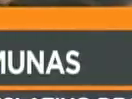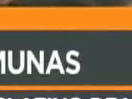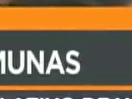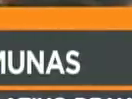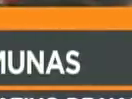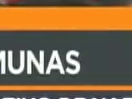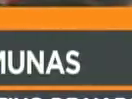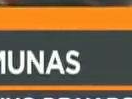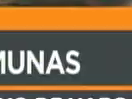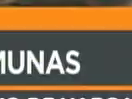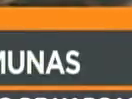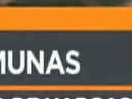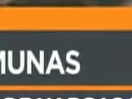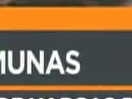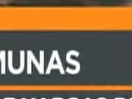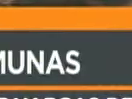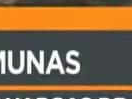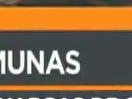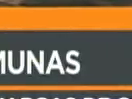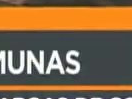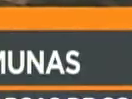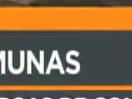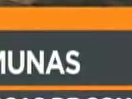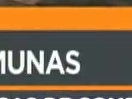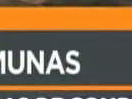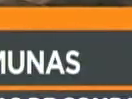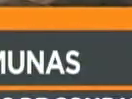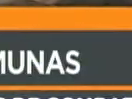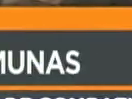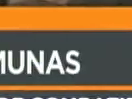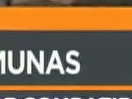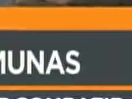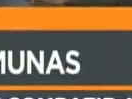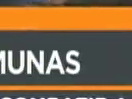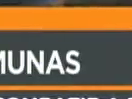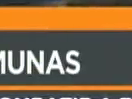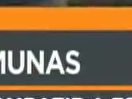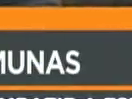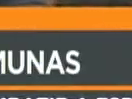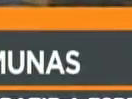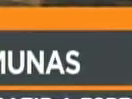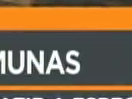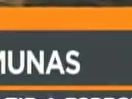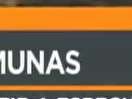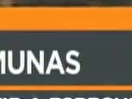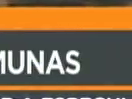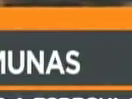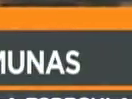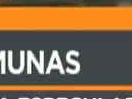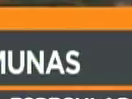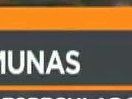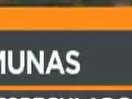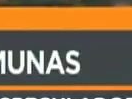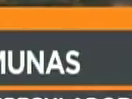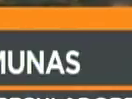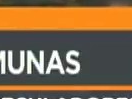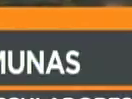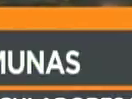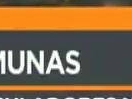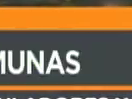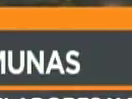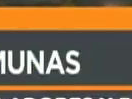Es directamente votar en contra o abstenerse. Pero es eso, o a favor o en contra. Y yo sentí una gran